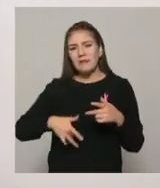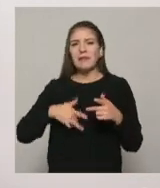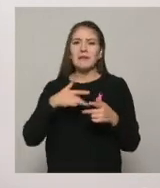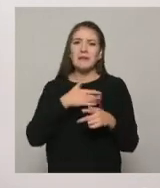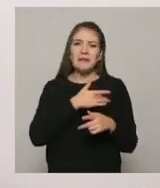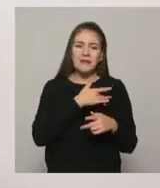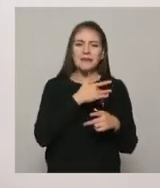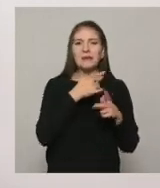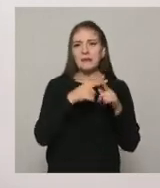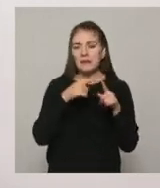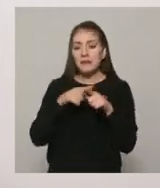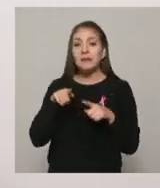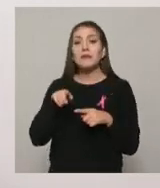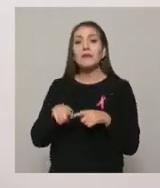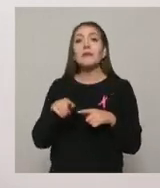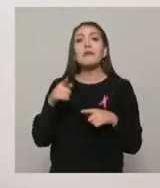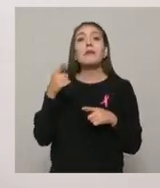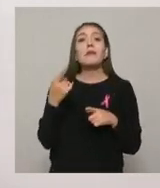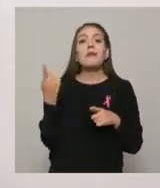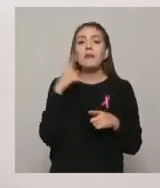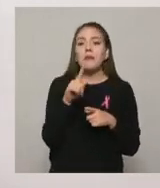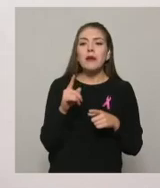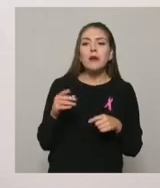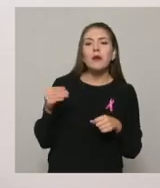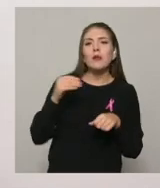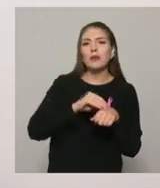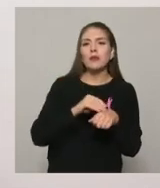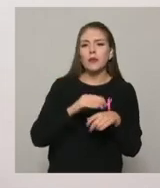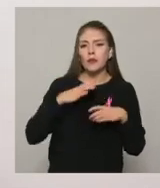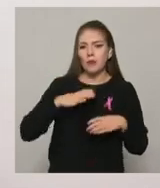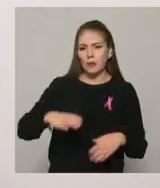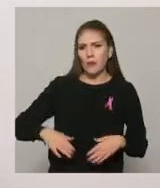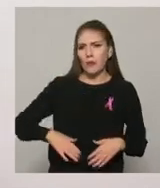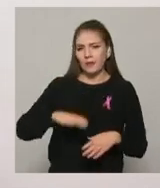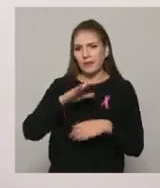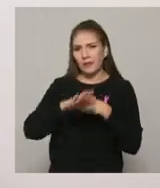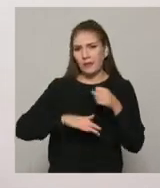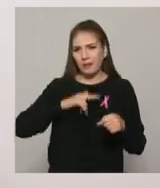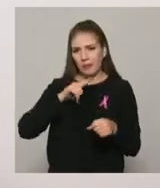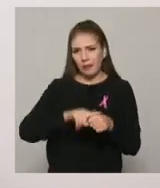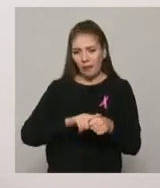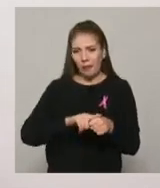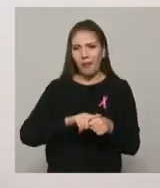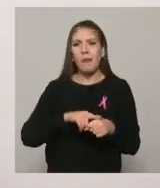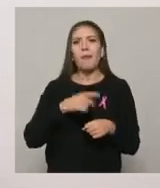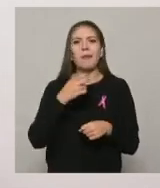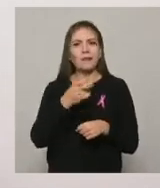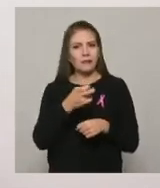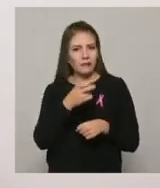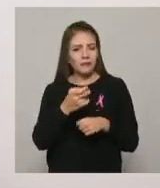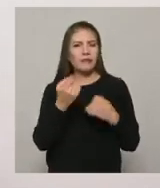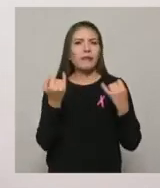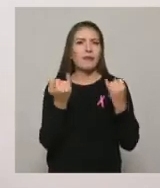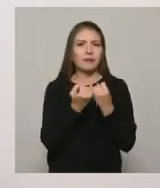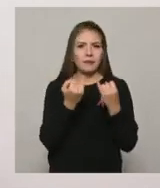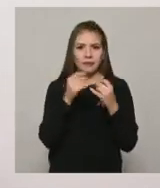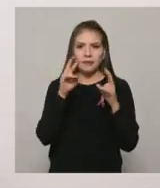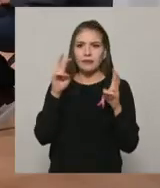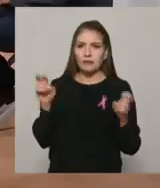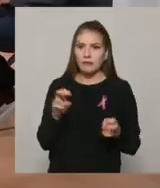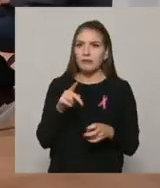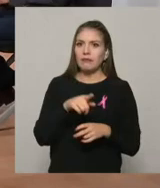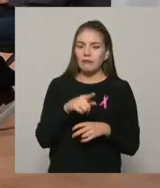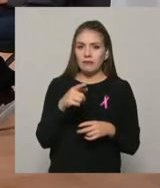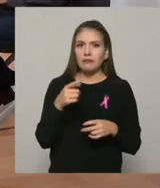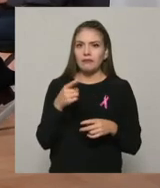Esta es otra área donde, por ejemplo, se están desarrollando orejas en ratones, etcétera. También es un tema bioético fuerte